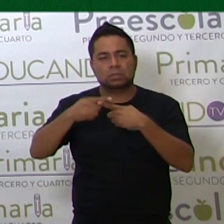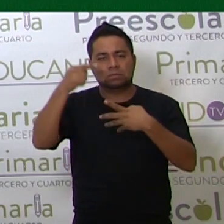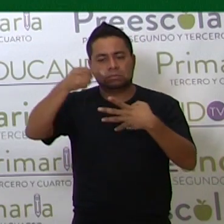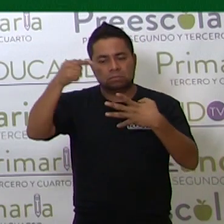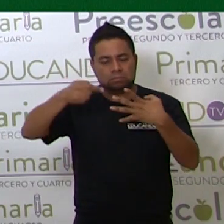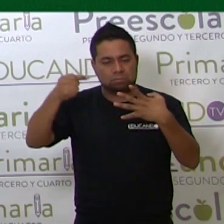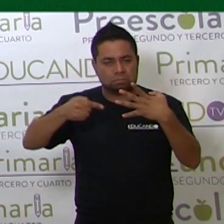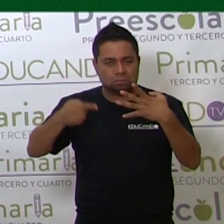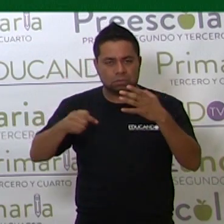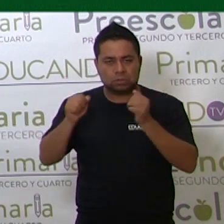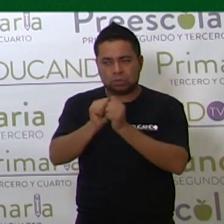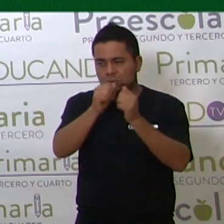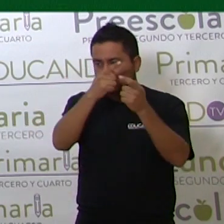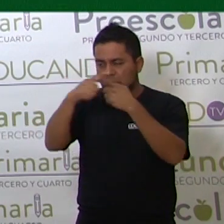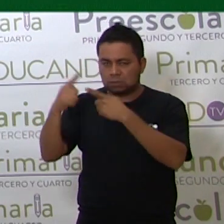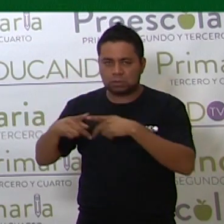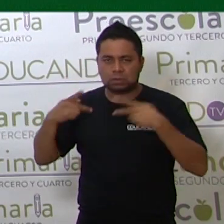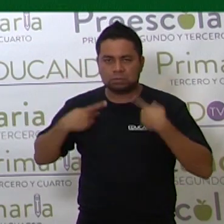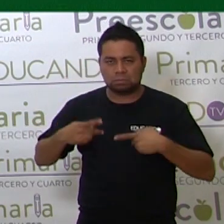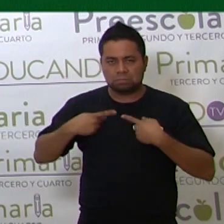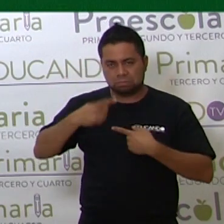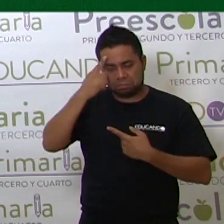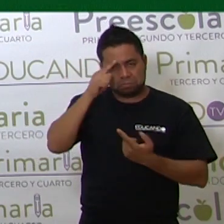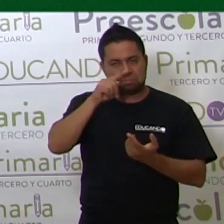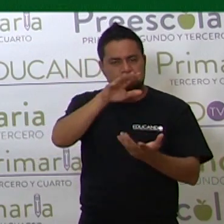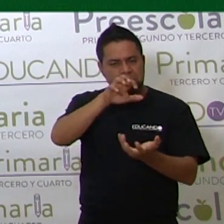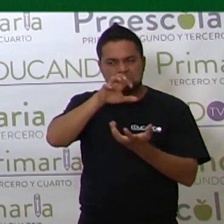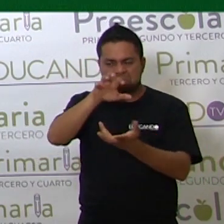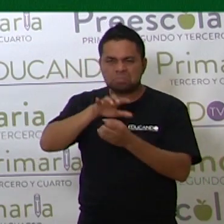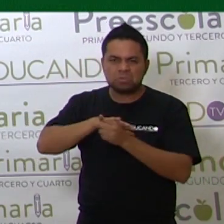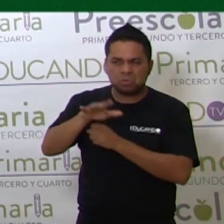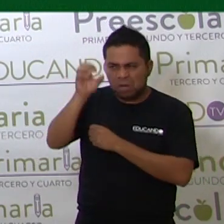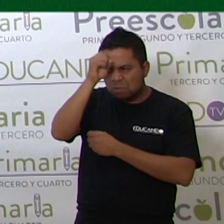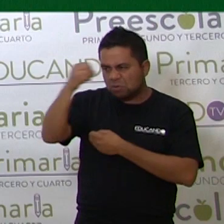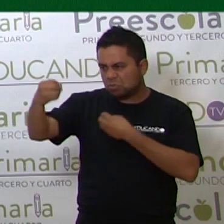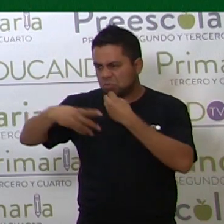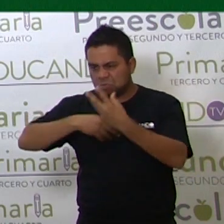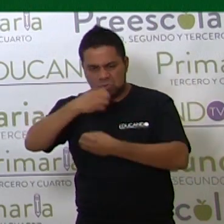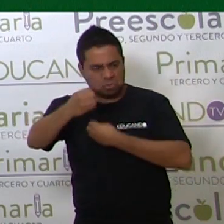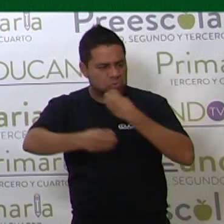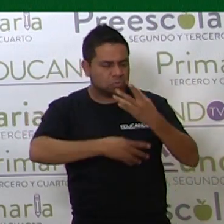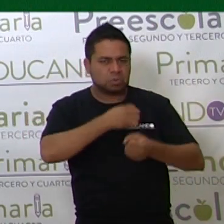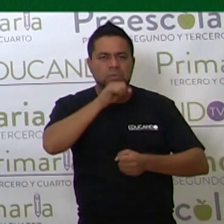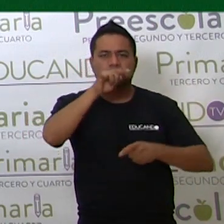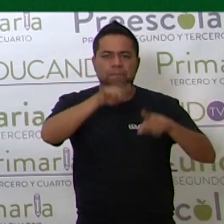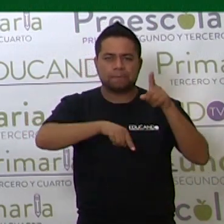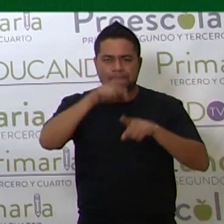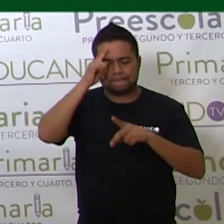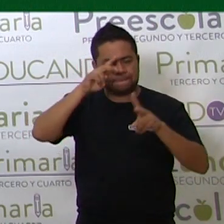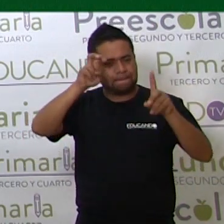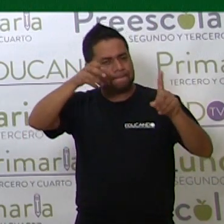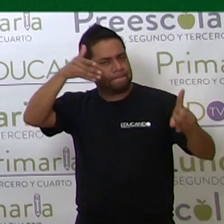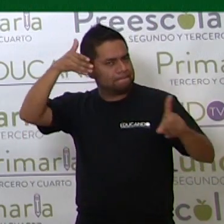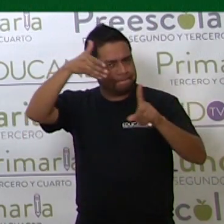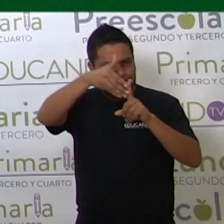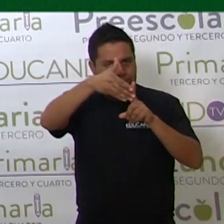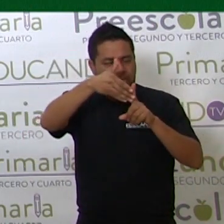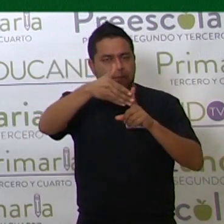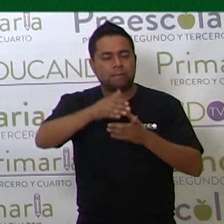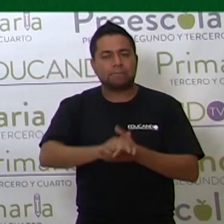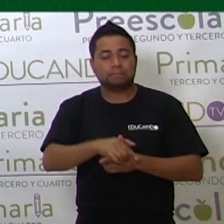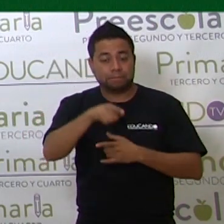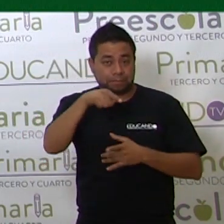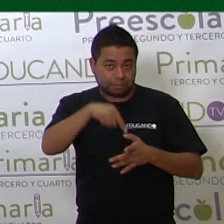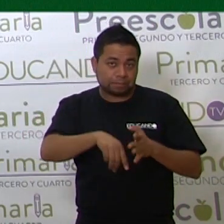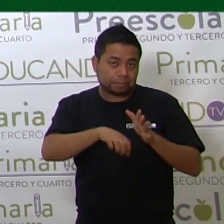entre varias personas para reunir datos y detectar la opinión pública de acuerdo a un tema específico que en